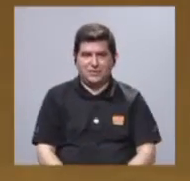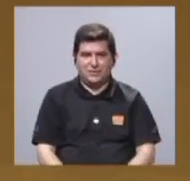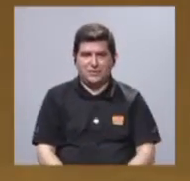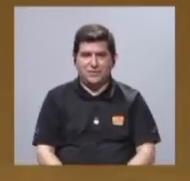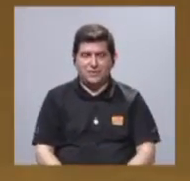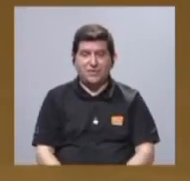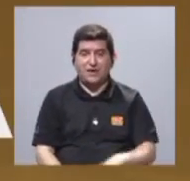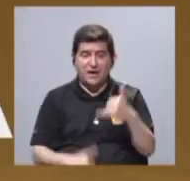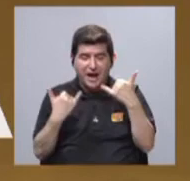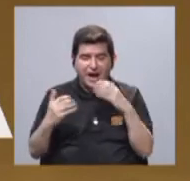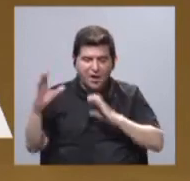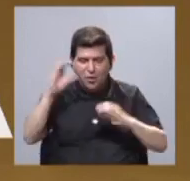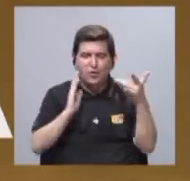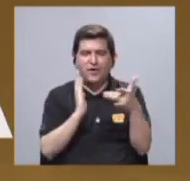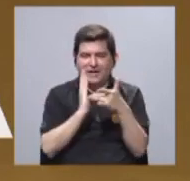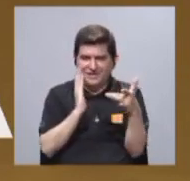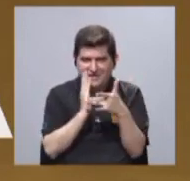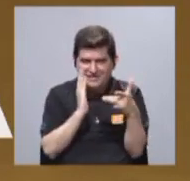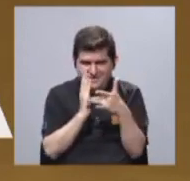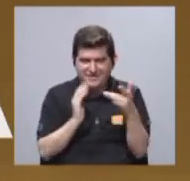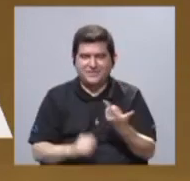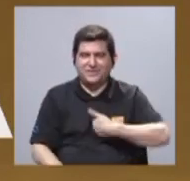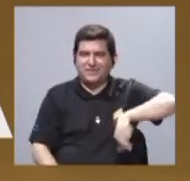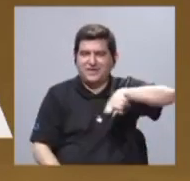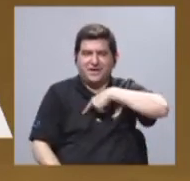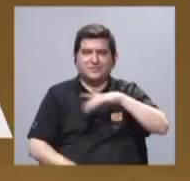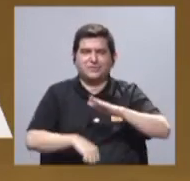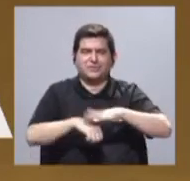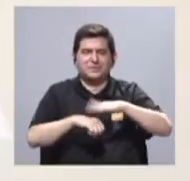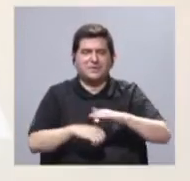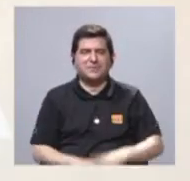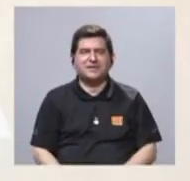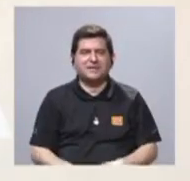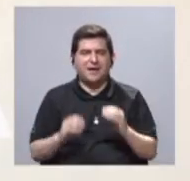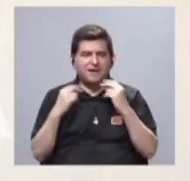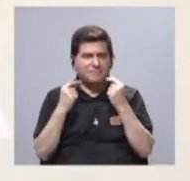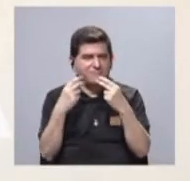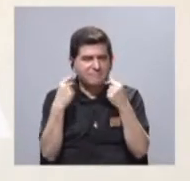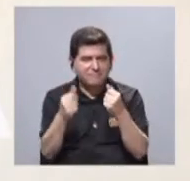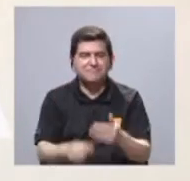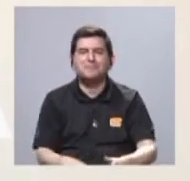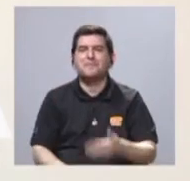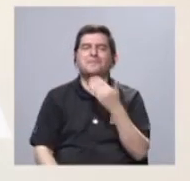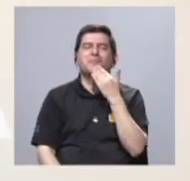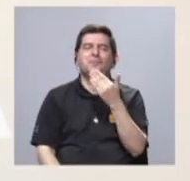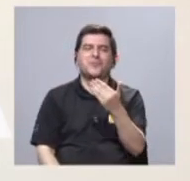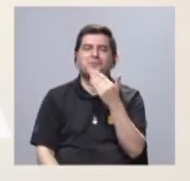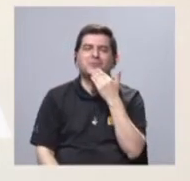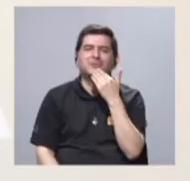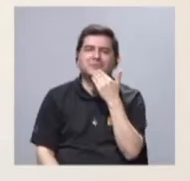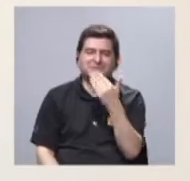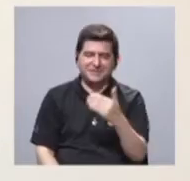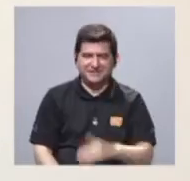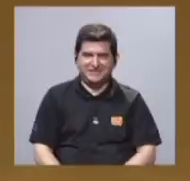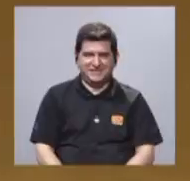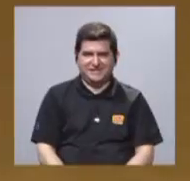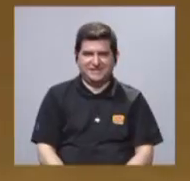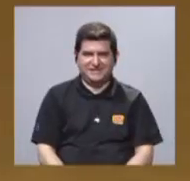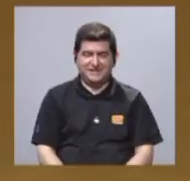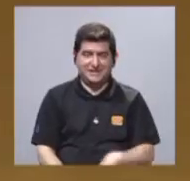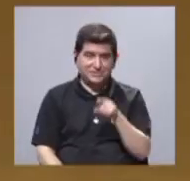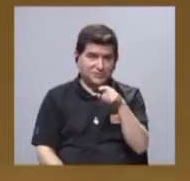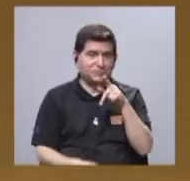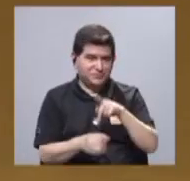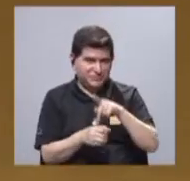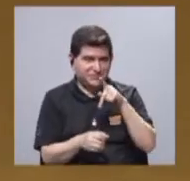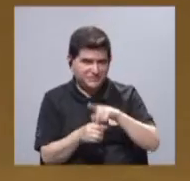bienvenidos todos al siglo XXI, donde la ciencia y la tecnología nos llevan más adelante. Le agradecemos